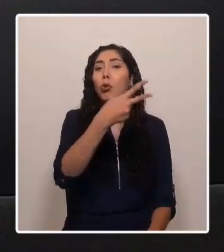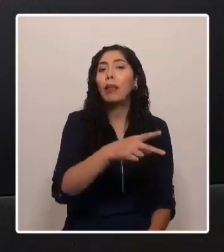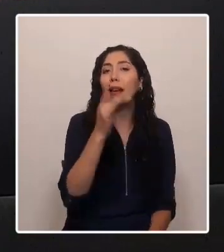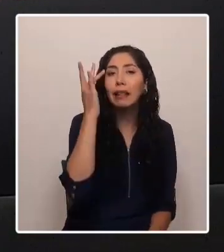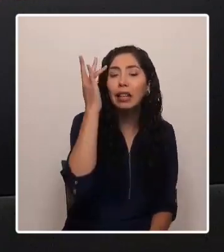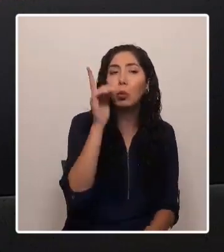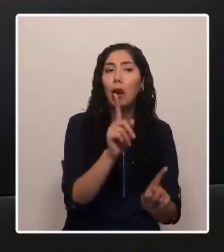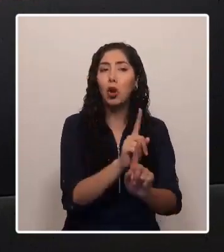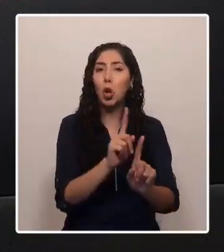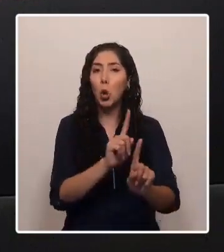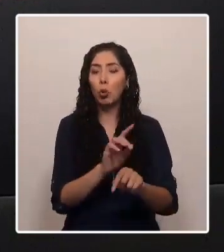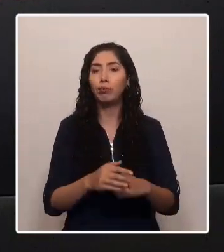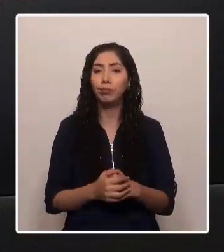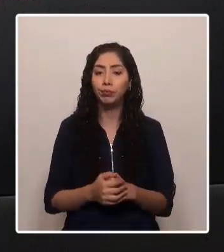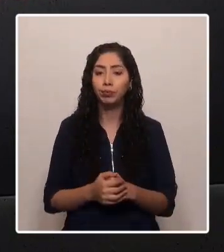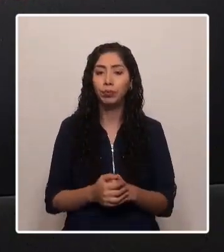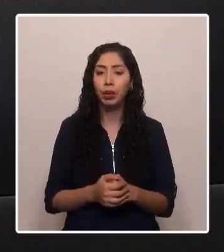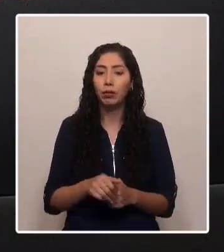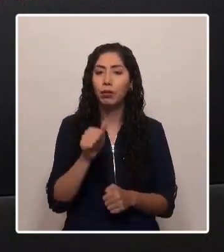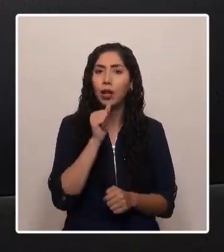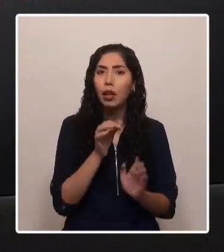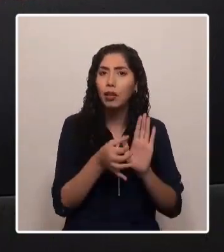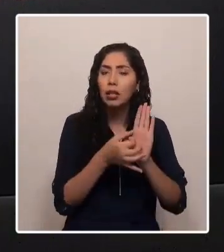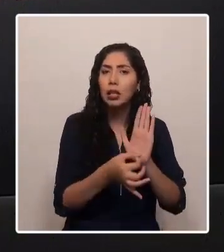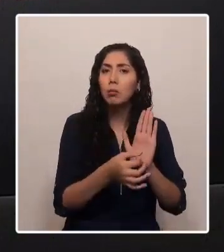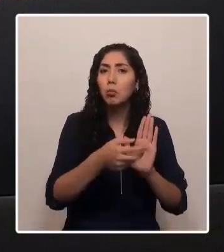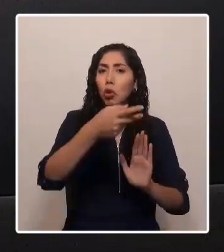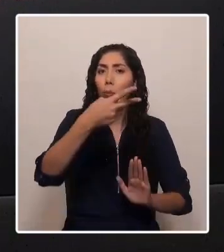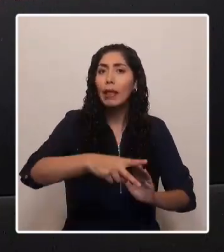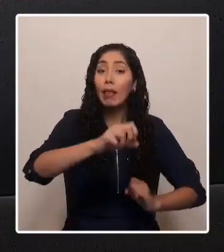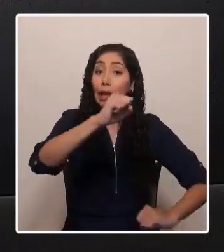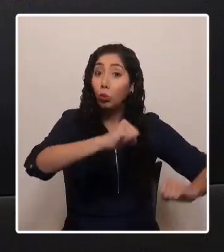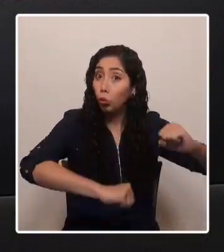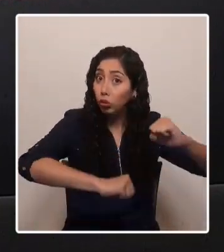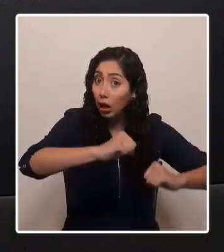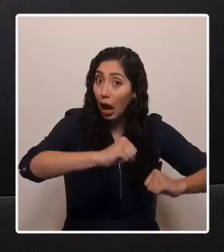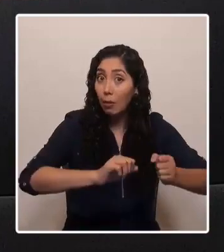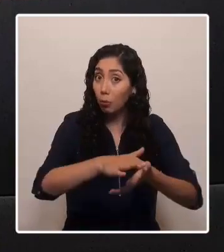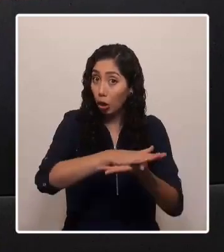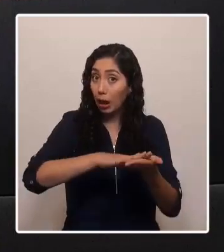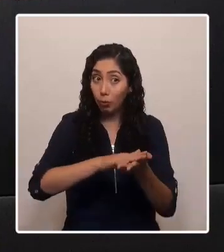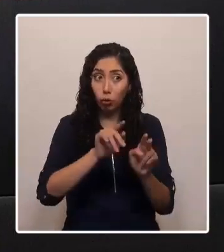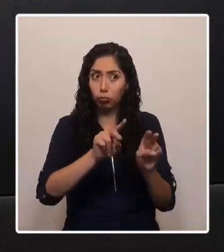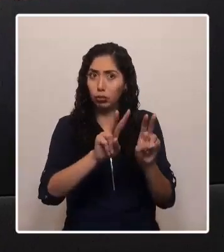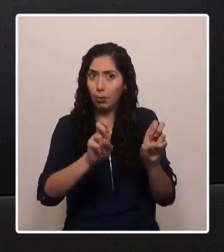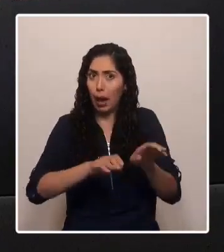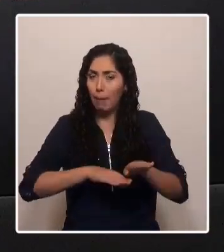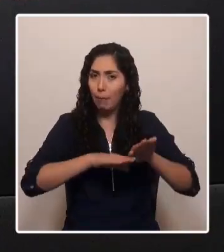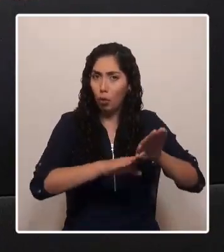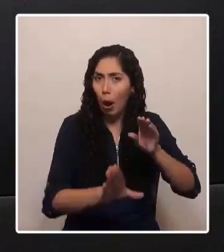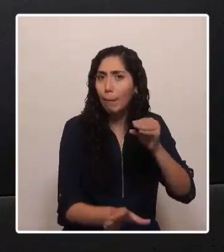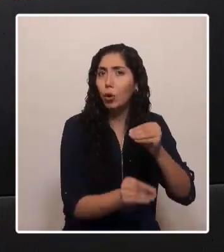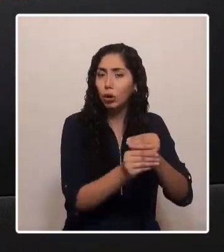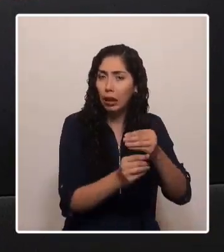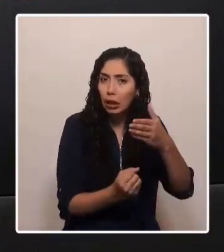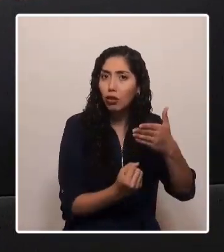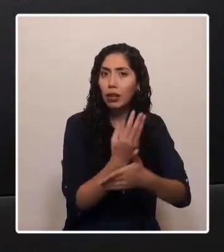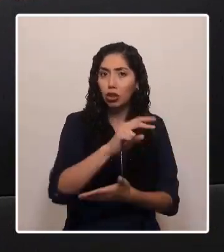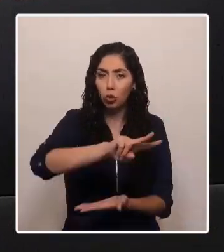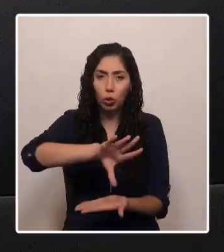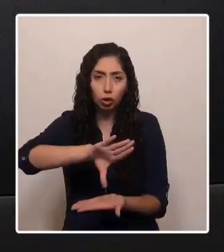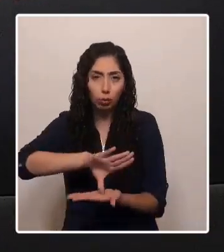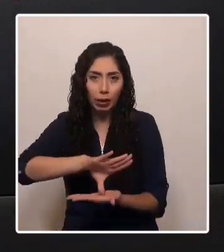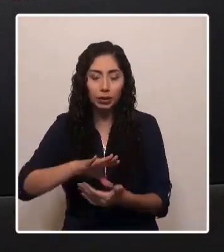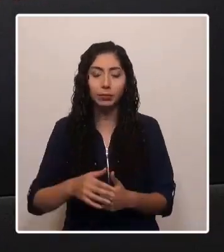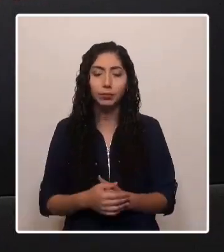omite deliberadamente la regulación sobre propiedad industrial, con todo lo que eso implica para la innovación en nuestro país, y lo que es peor, en vez de